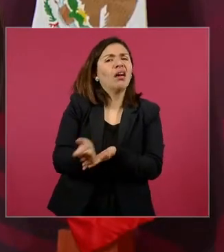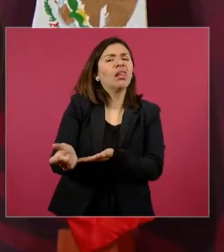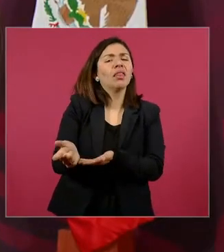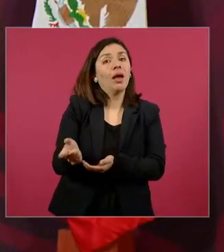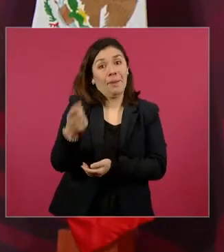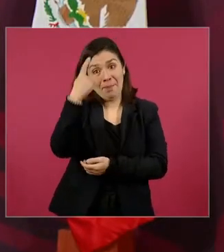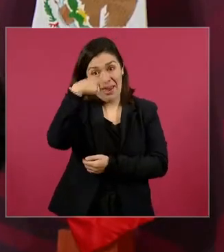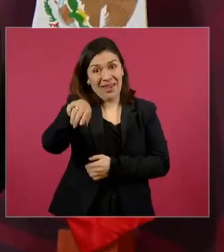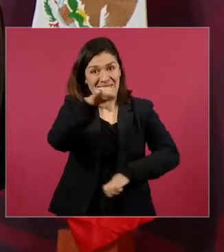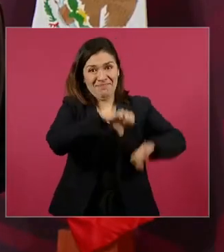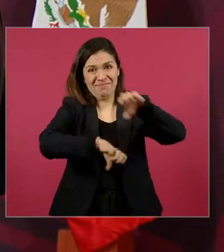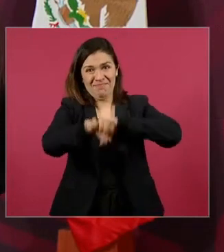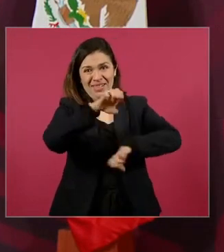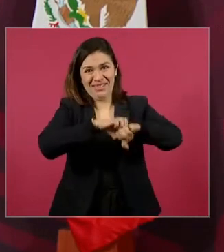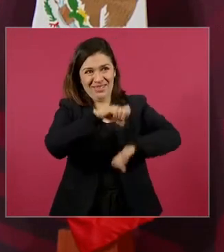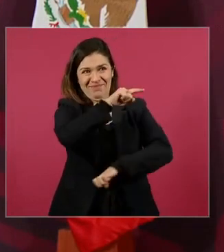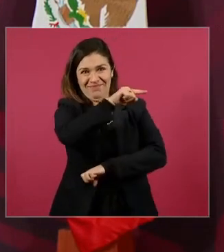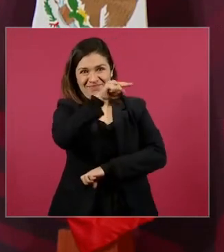las empresas